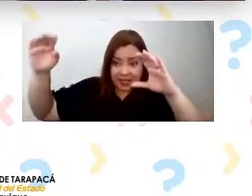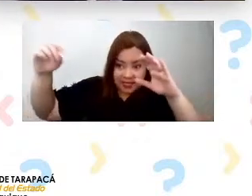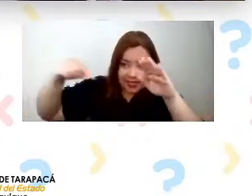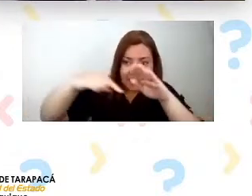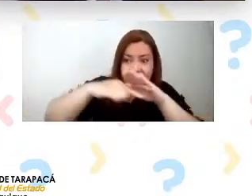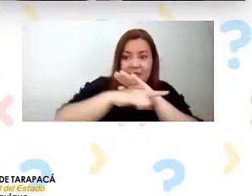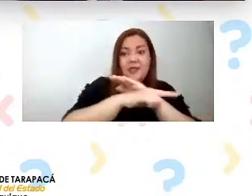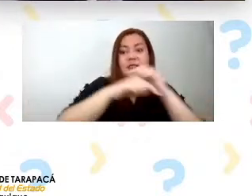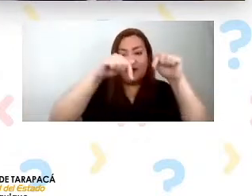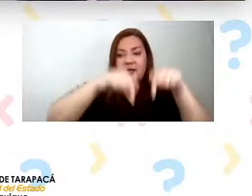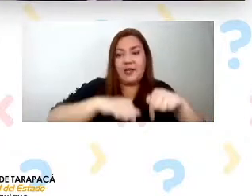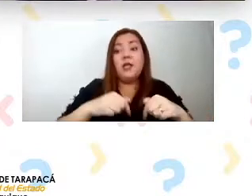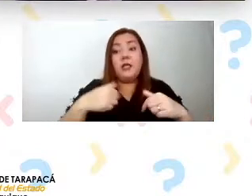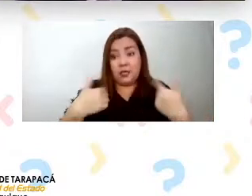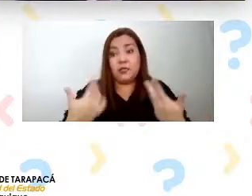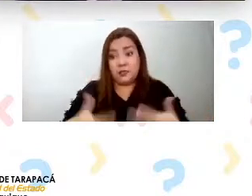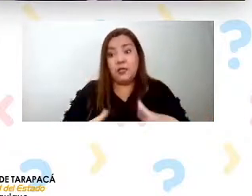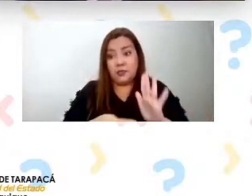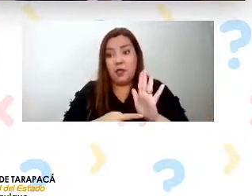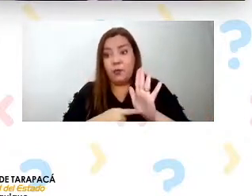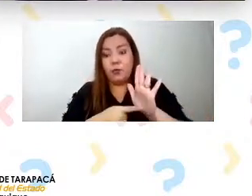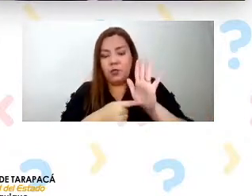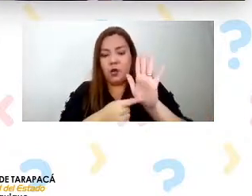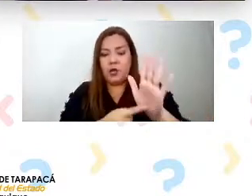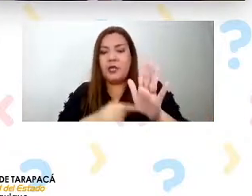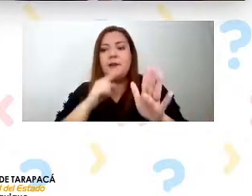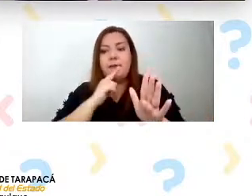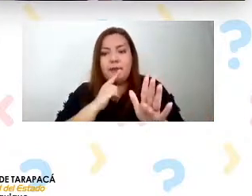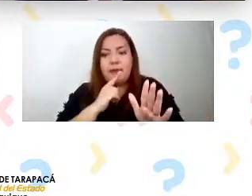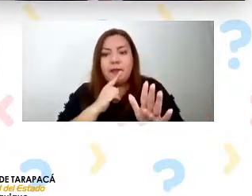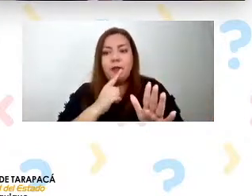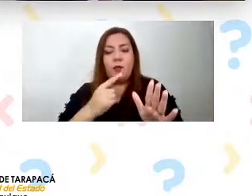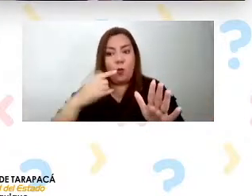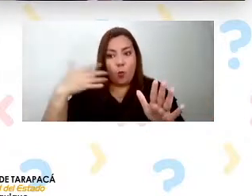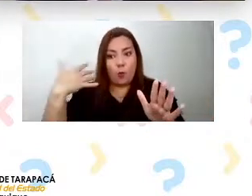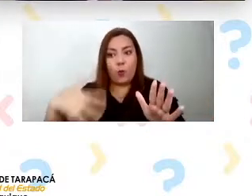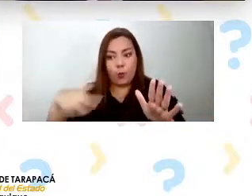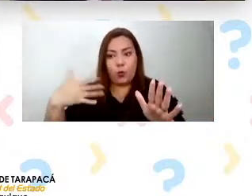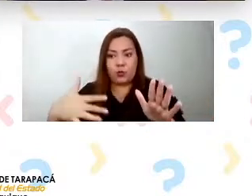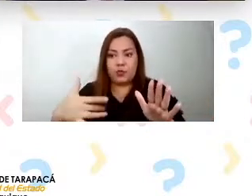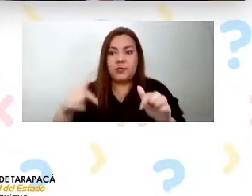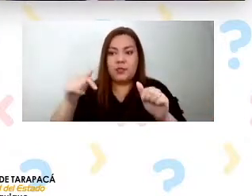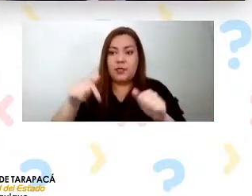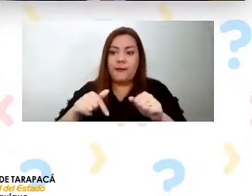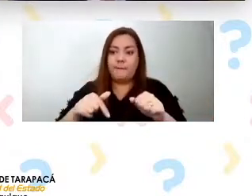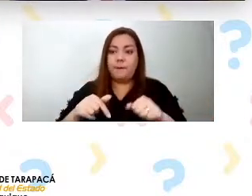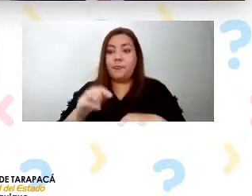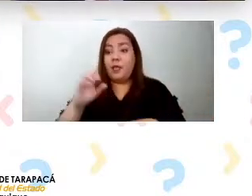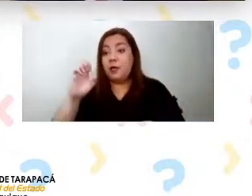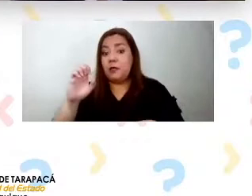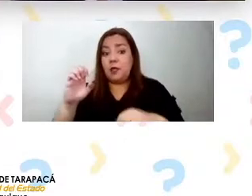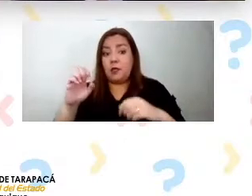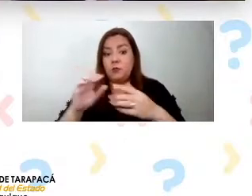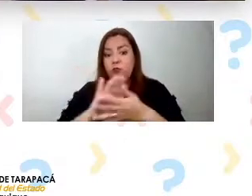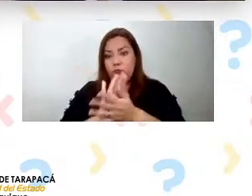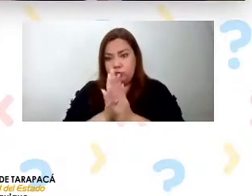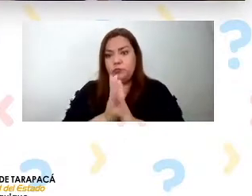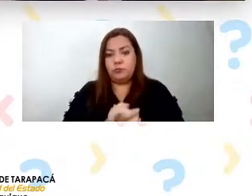ya se ha demostrado, ¿no es cierto?, que tienen un efecto muy importante en lo que son los ecosistemas de niebla.